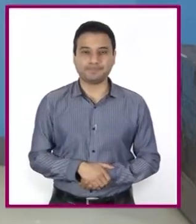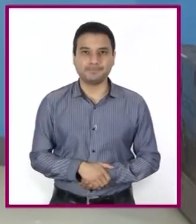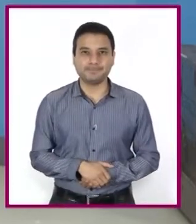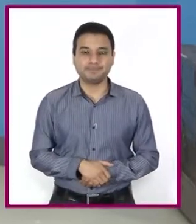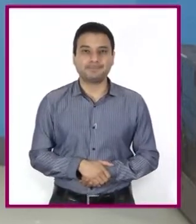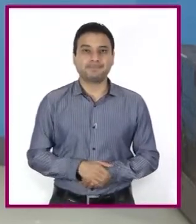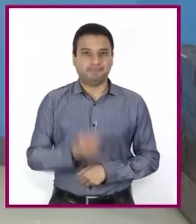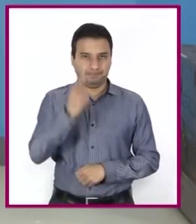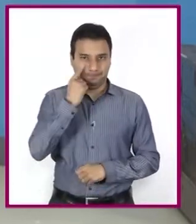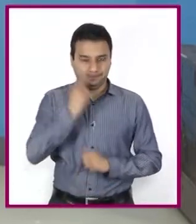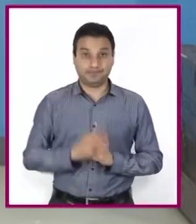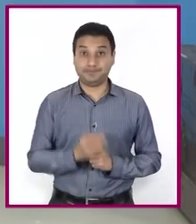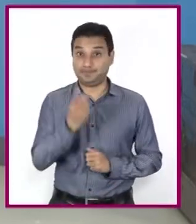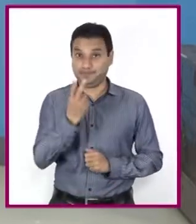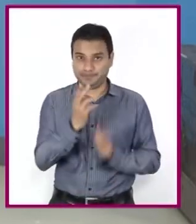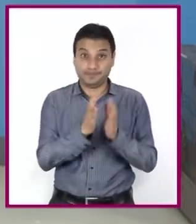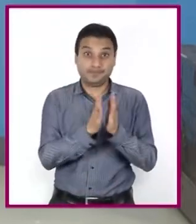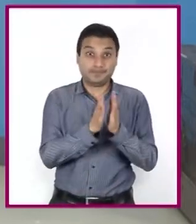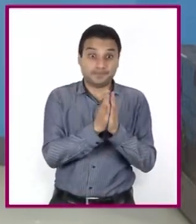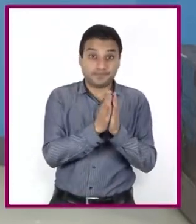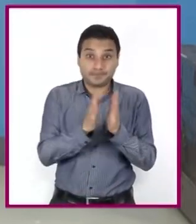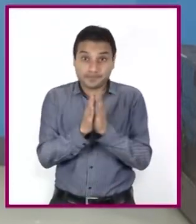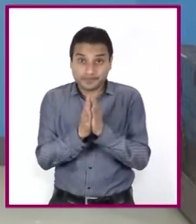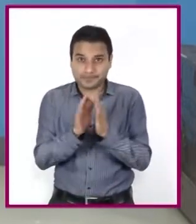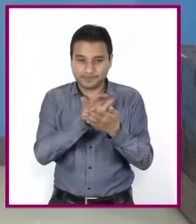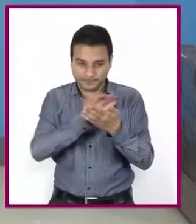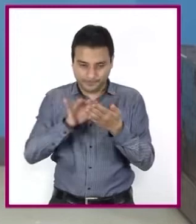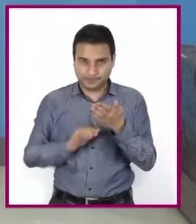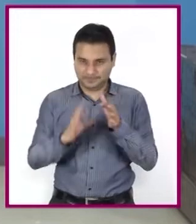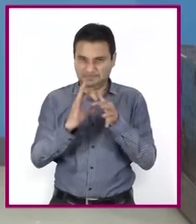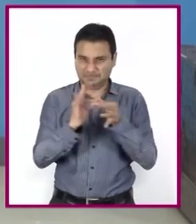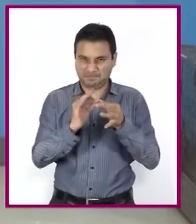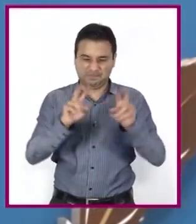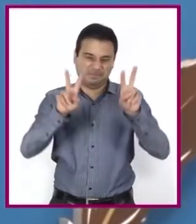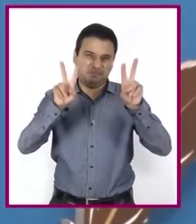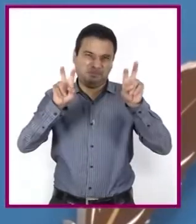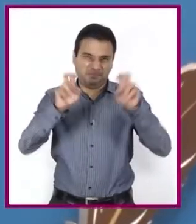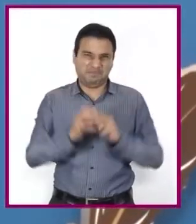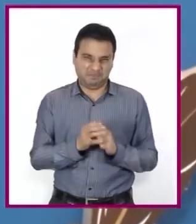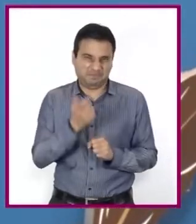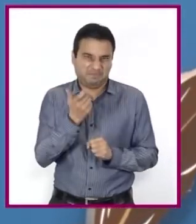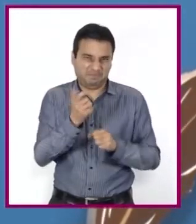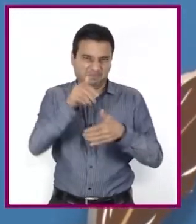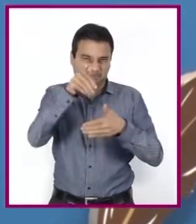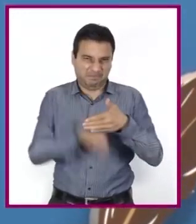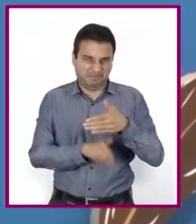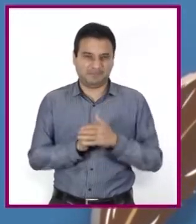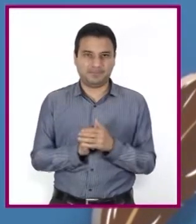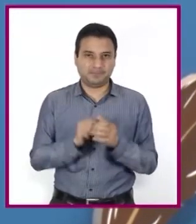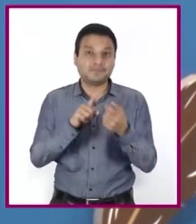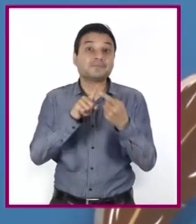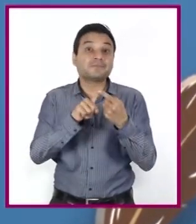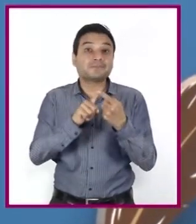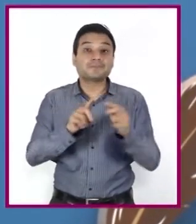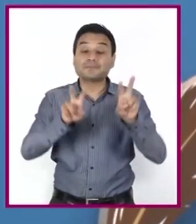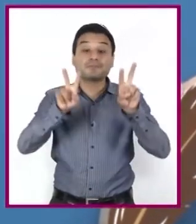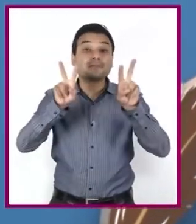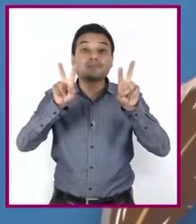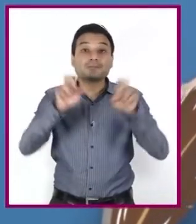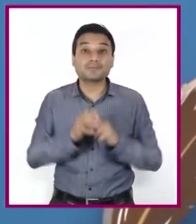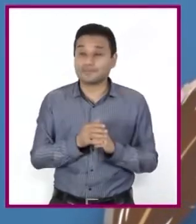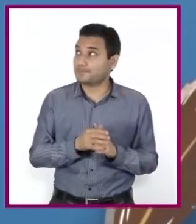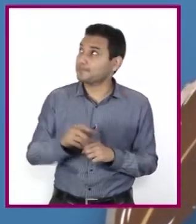primero dos textos para ilustrar los efectos de la Gran Depresión. El primero, el testimonio del